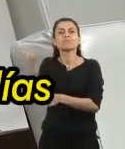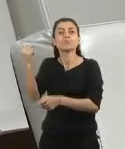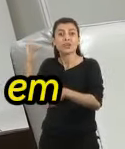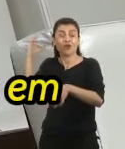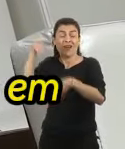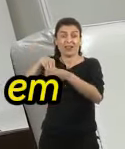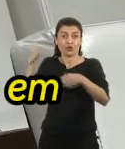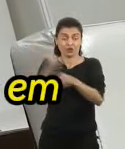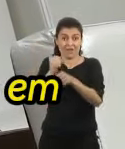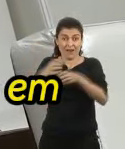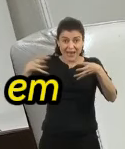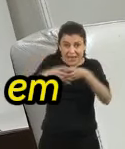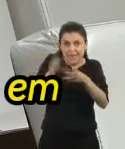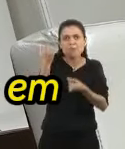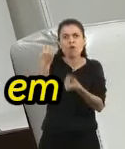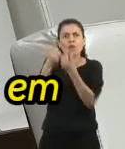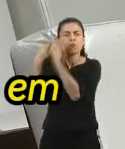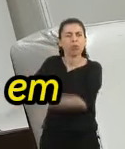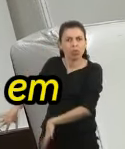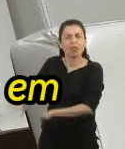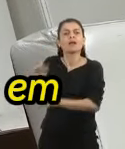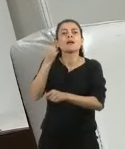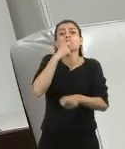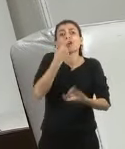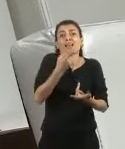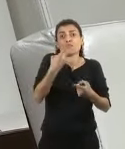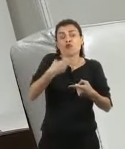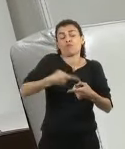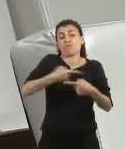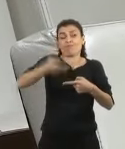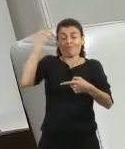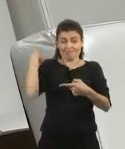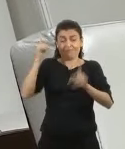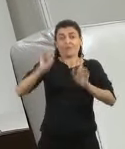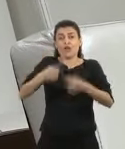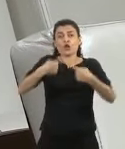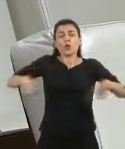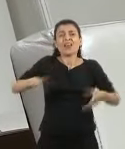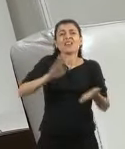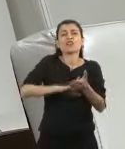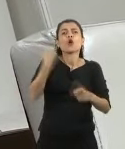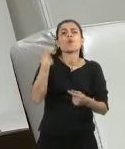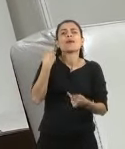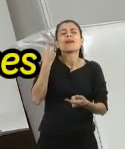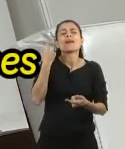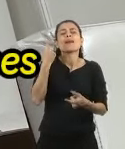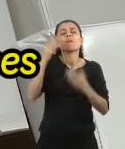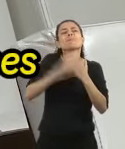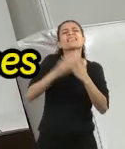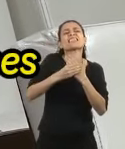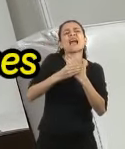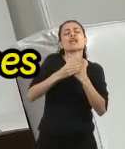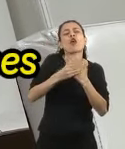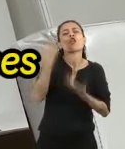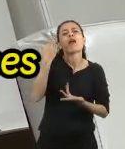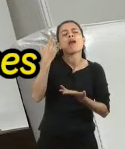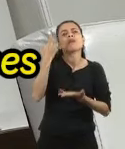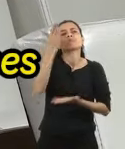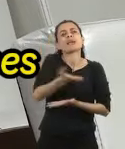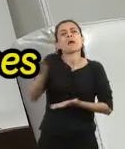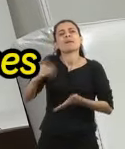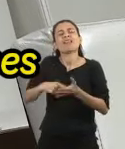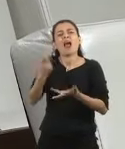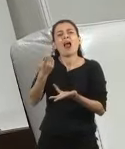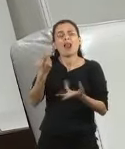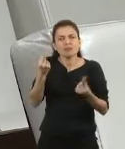últimos días en el Ministerio capital humano e en medio de la crisis de las universidades eh Te quería consultar Por qué crees